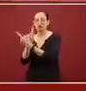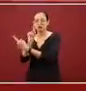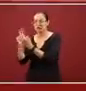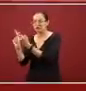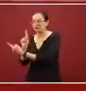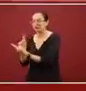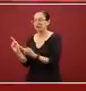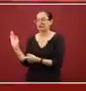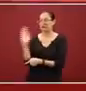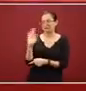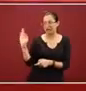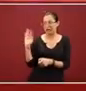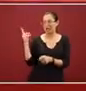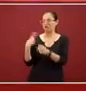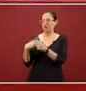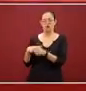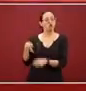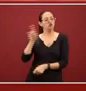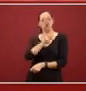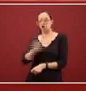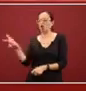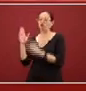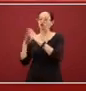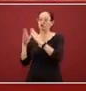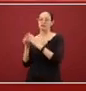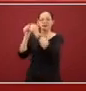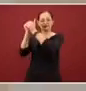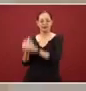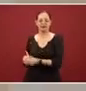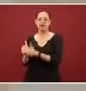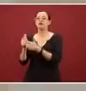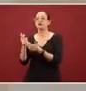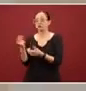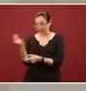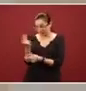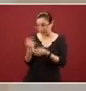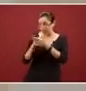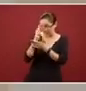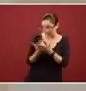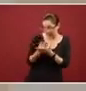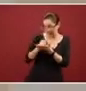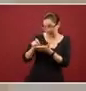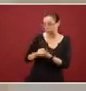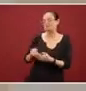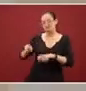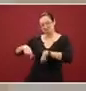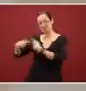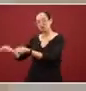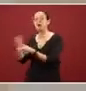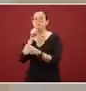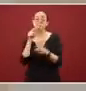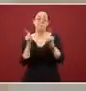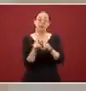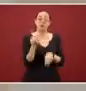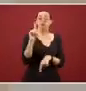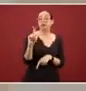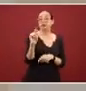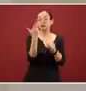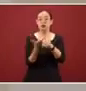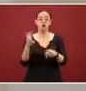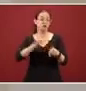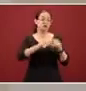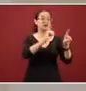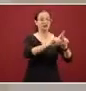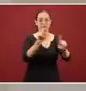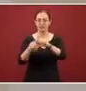y vamos a dar la incapacidad también a los contactos. Estamos preparando también 70 hospitales que serán lugares de referencia